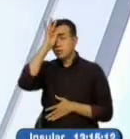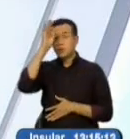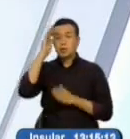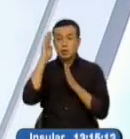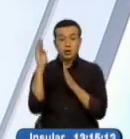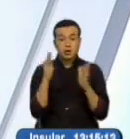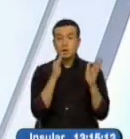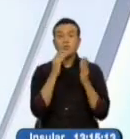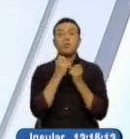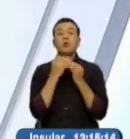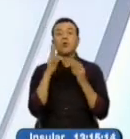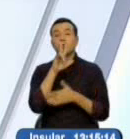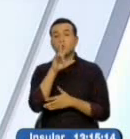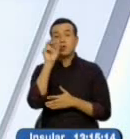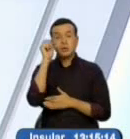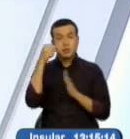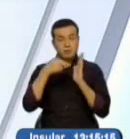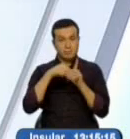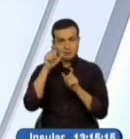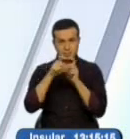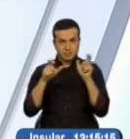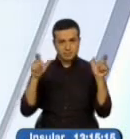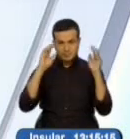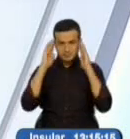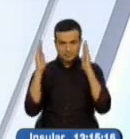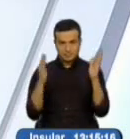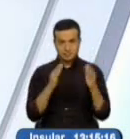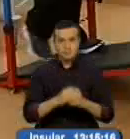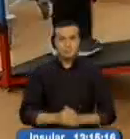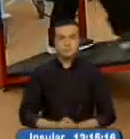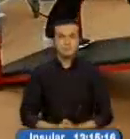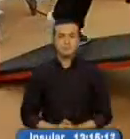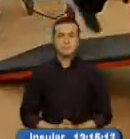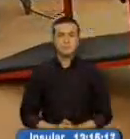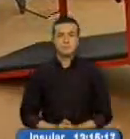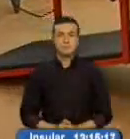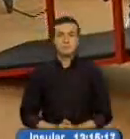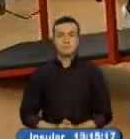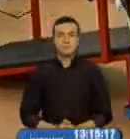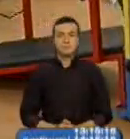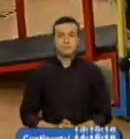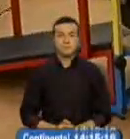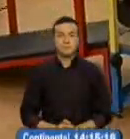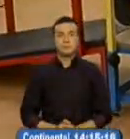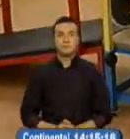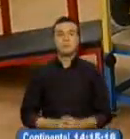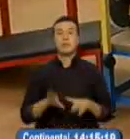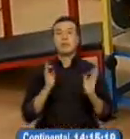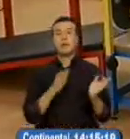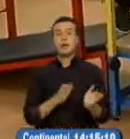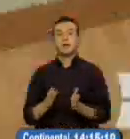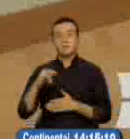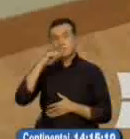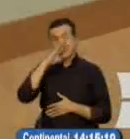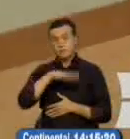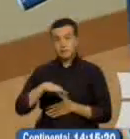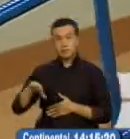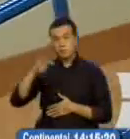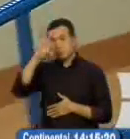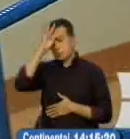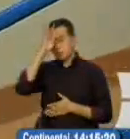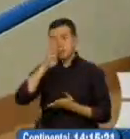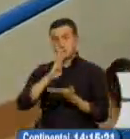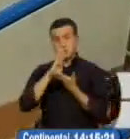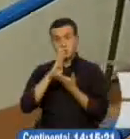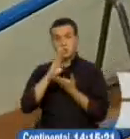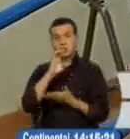atendido a más de 30.000 pacientes. En la sala de terapia infantil del Hospital del IES de Los